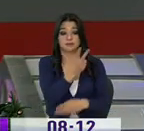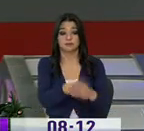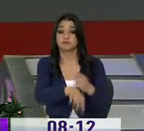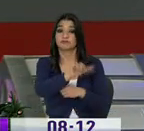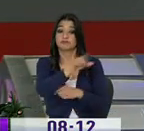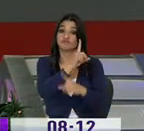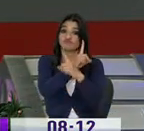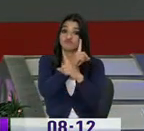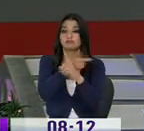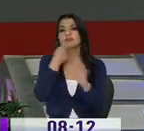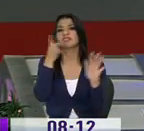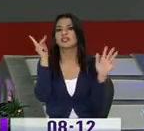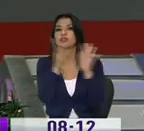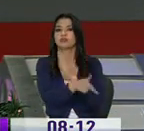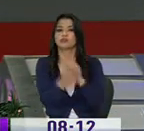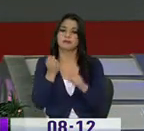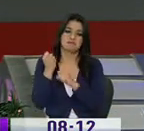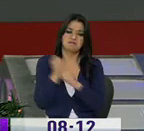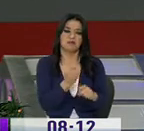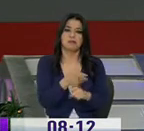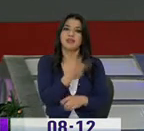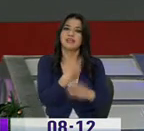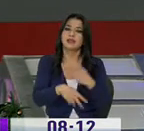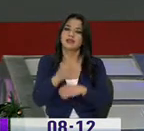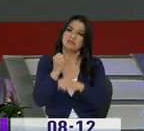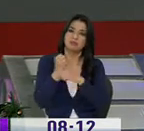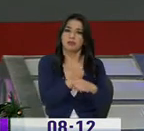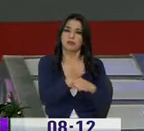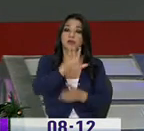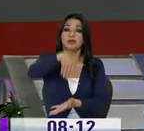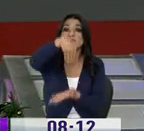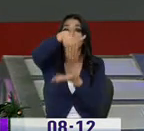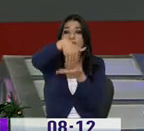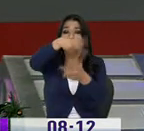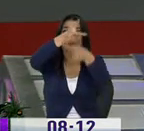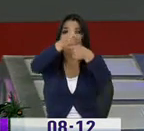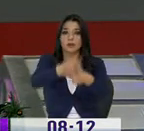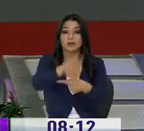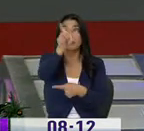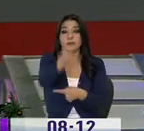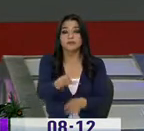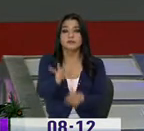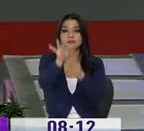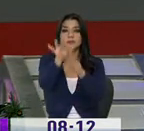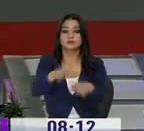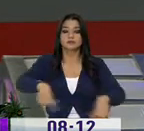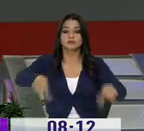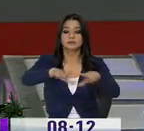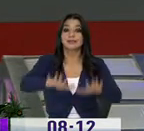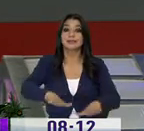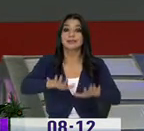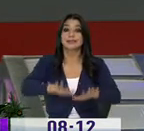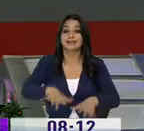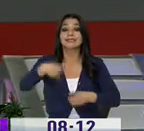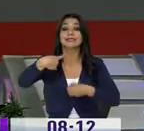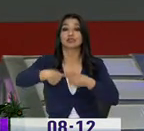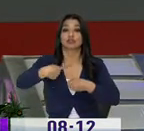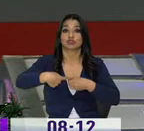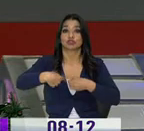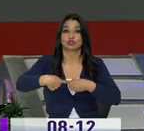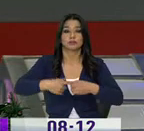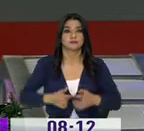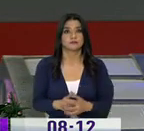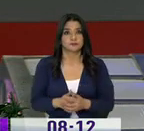denuncia una supuesta agresión que sufrió su hija en un centro de cuidados para personas especiales ubicados en Quito.